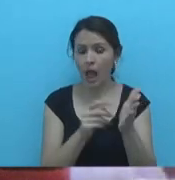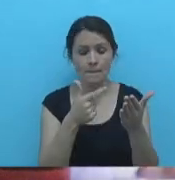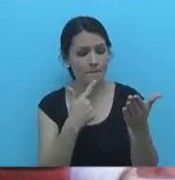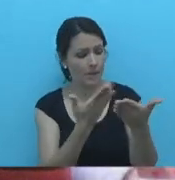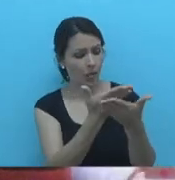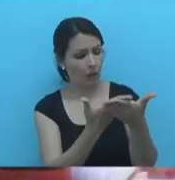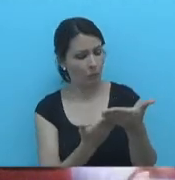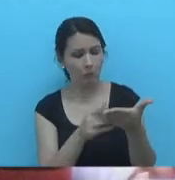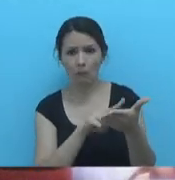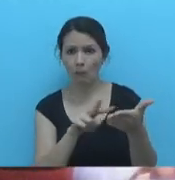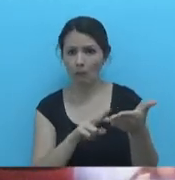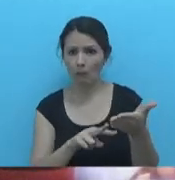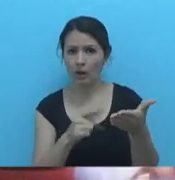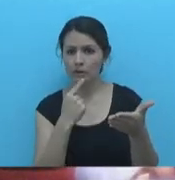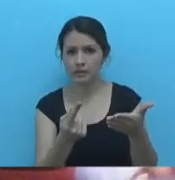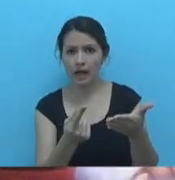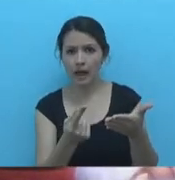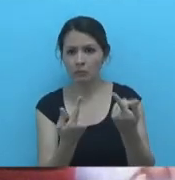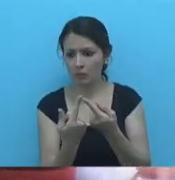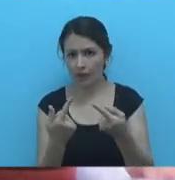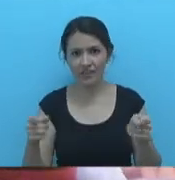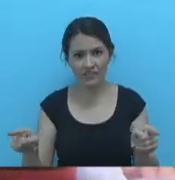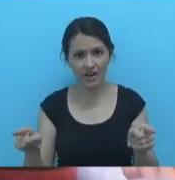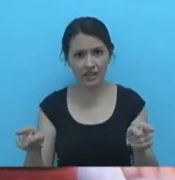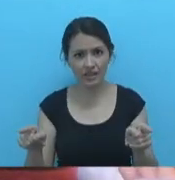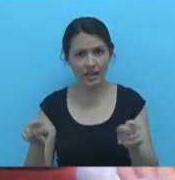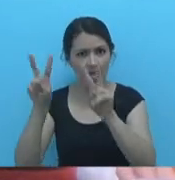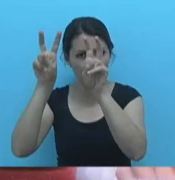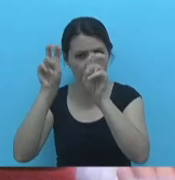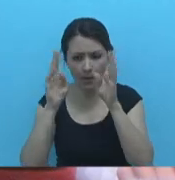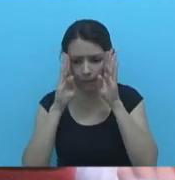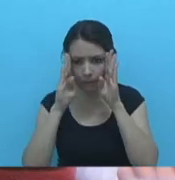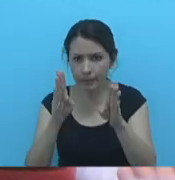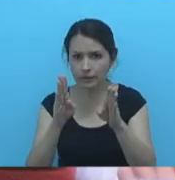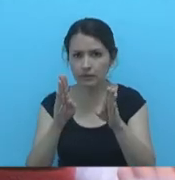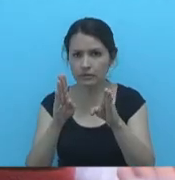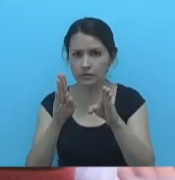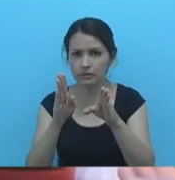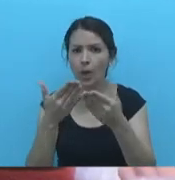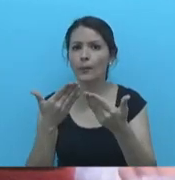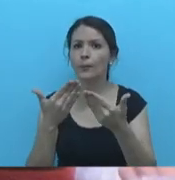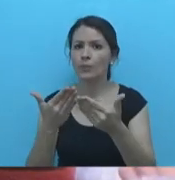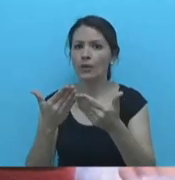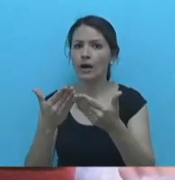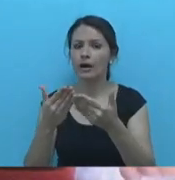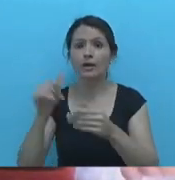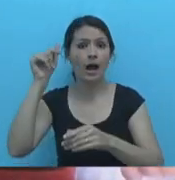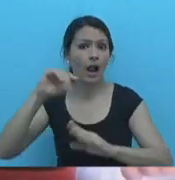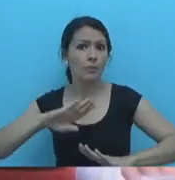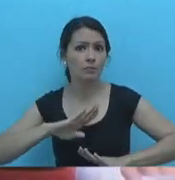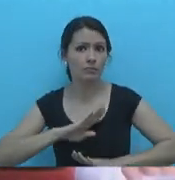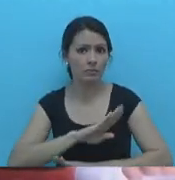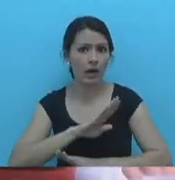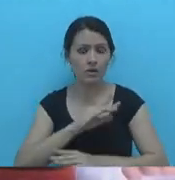que emite la Comisión de Laborales no tiene absolutamente nada que ver con el espíritu que nosotros habíamos planteado, que era la posibilidad de llevar adelante esta jornada de